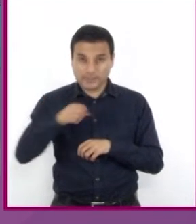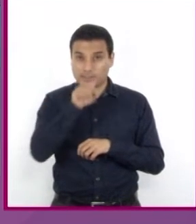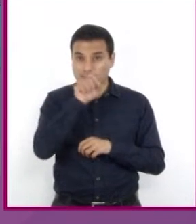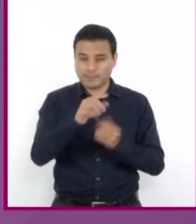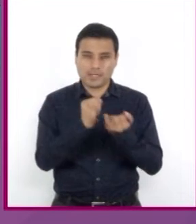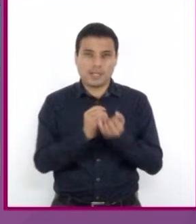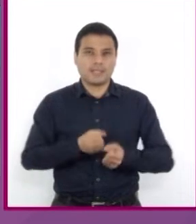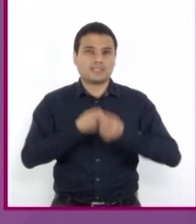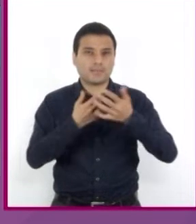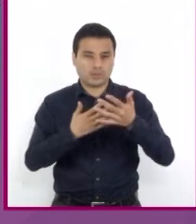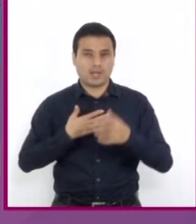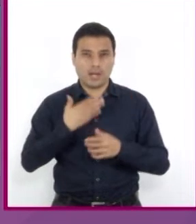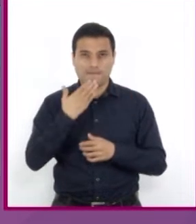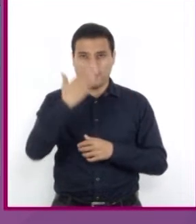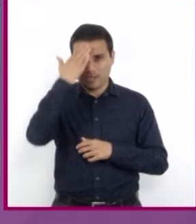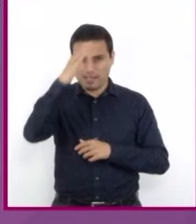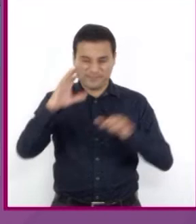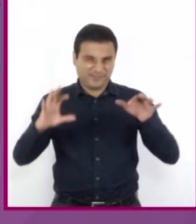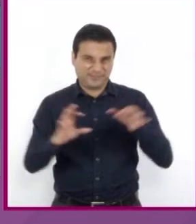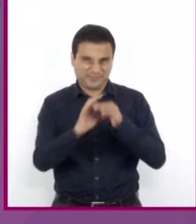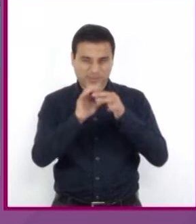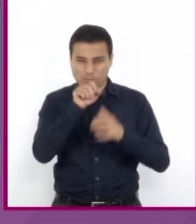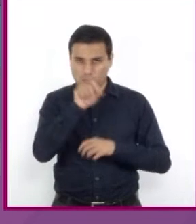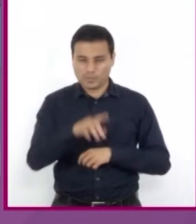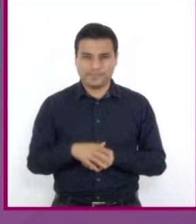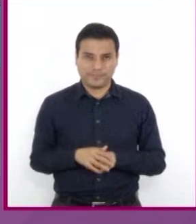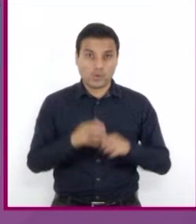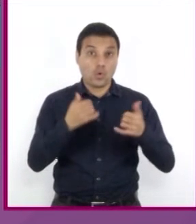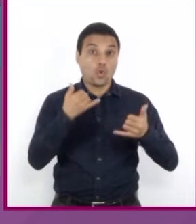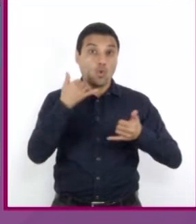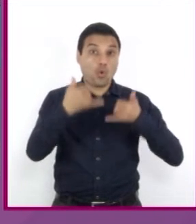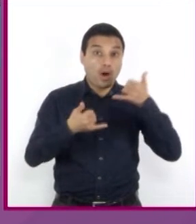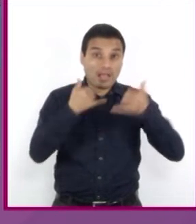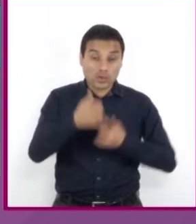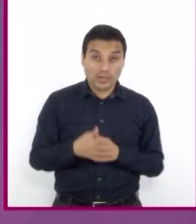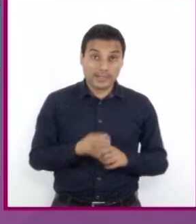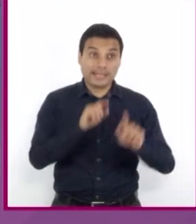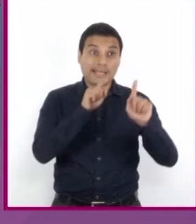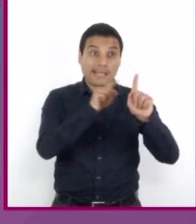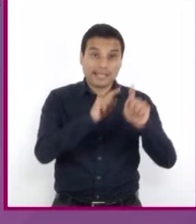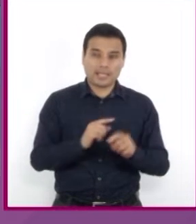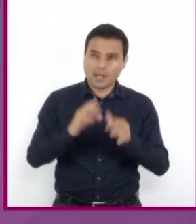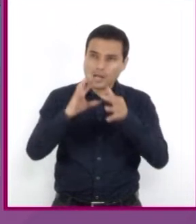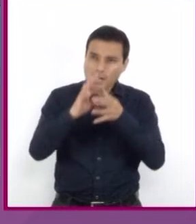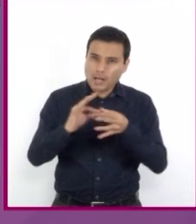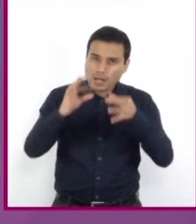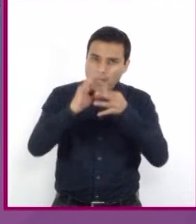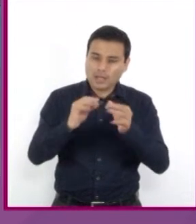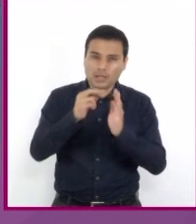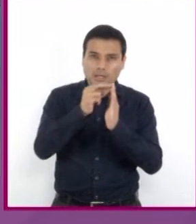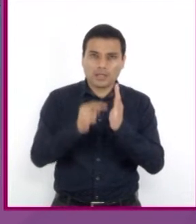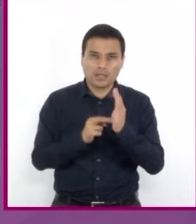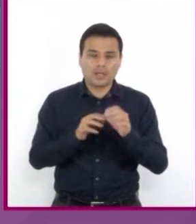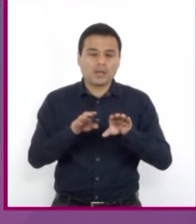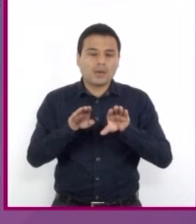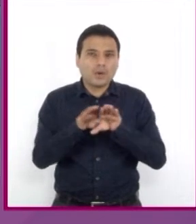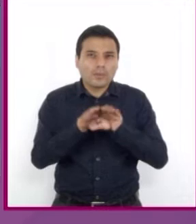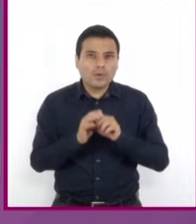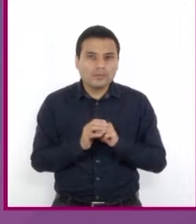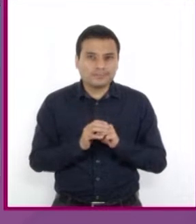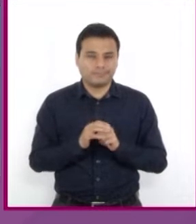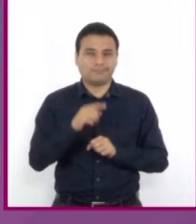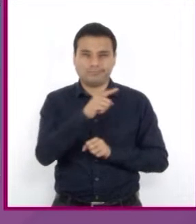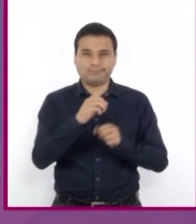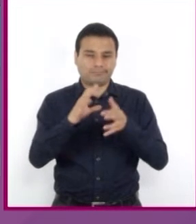algebraica que las representa. Para que la jugadora contraria describa con palabras la regla general y una expresión